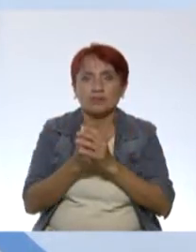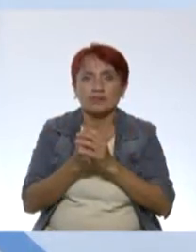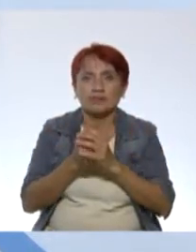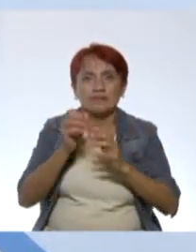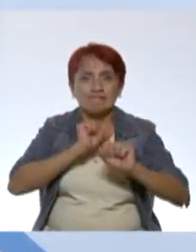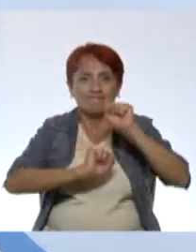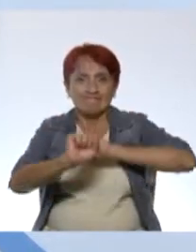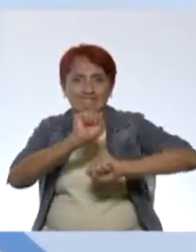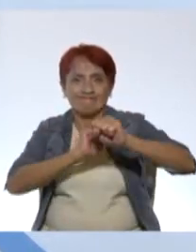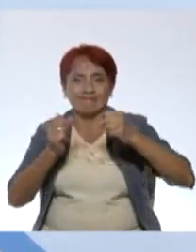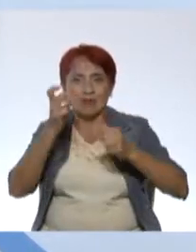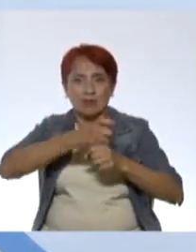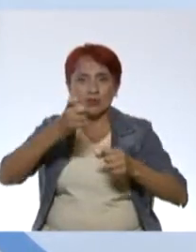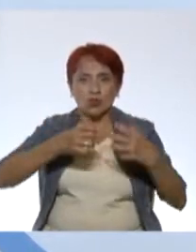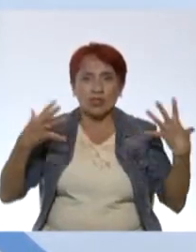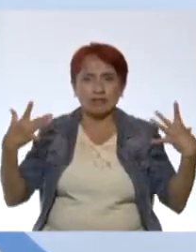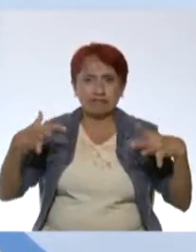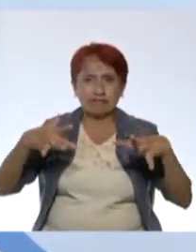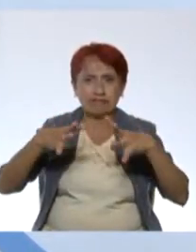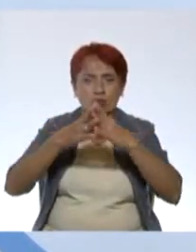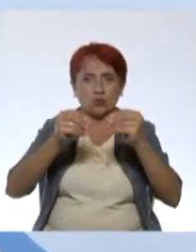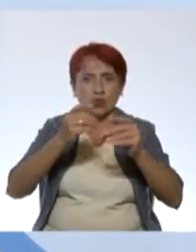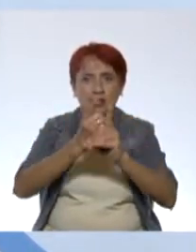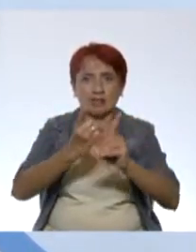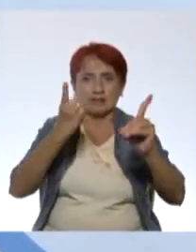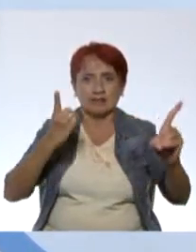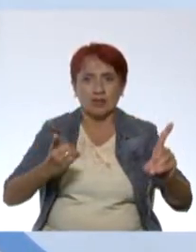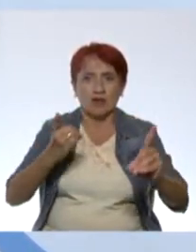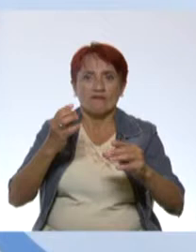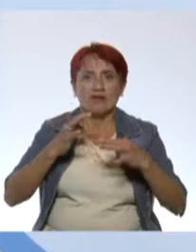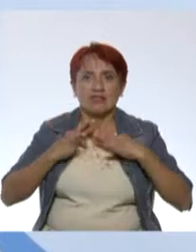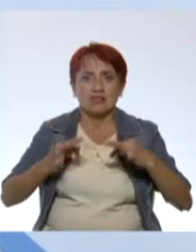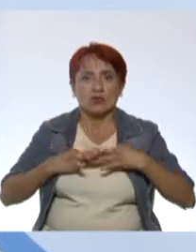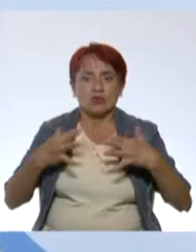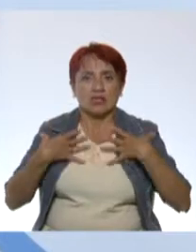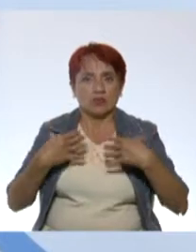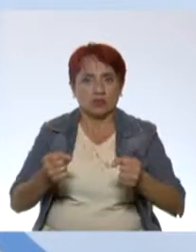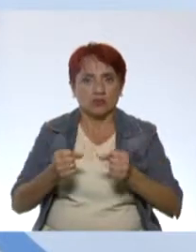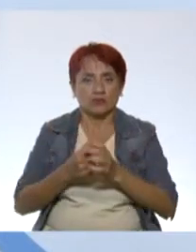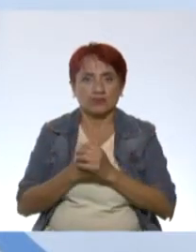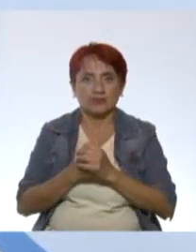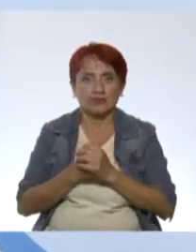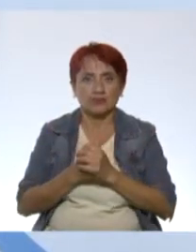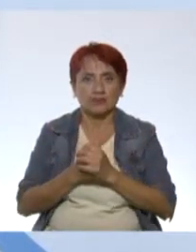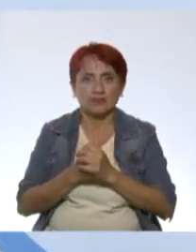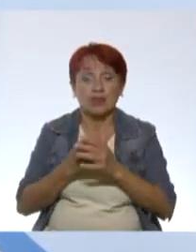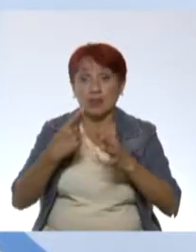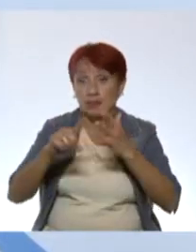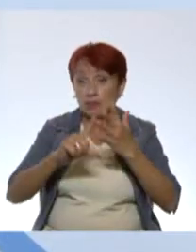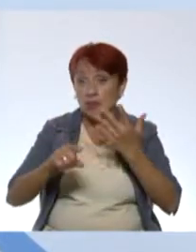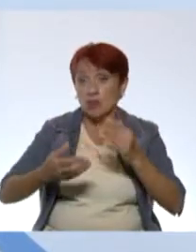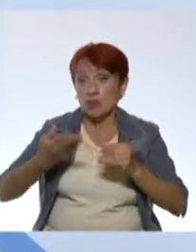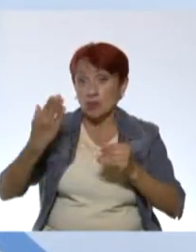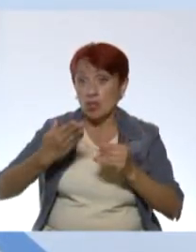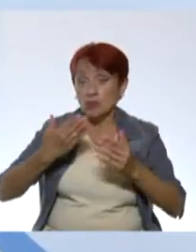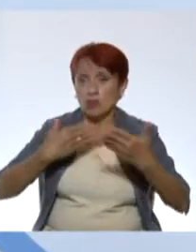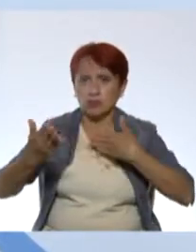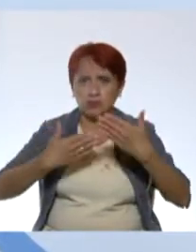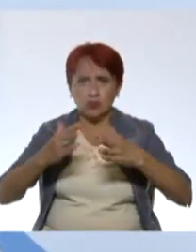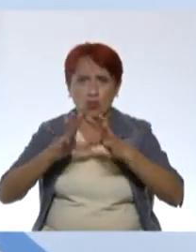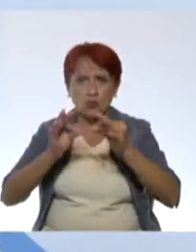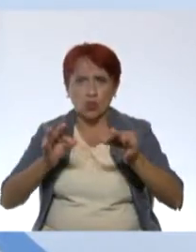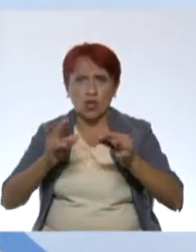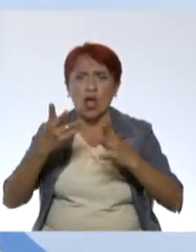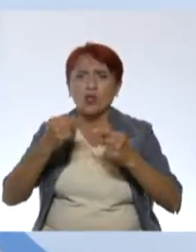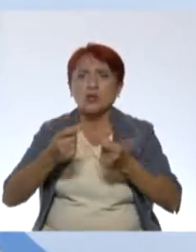y evitar las aglomeraciones manteniendo un distanciamiento físico saludable. Con ello estaremos contribuyendo en